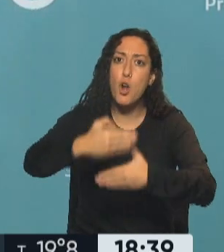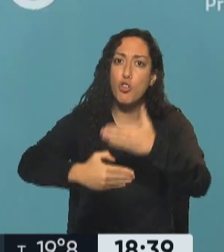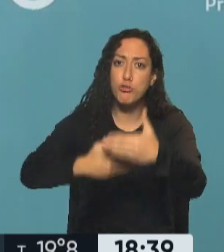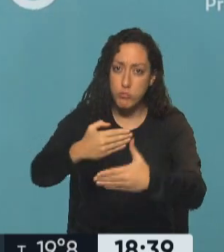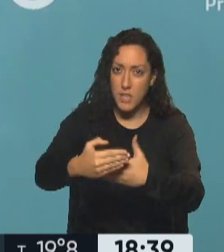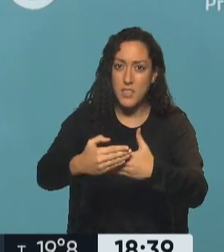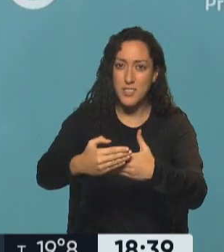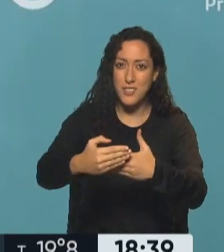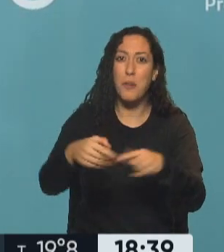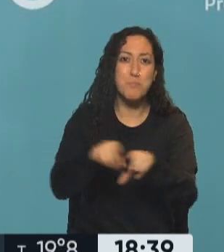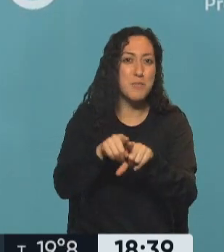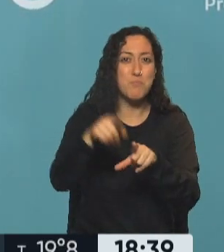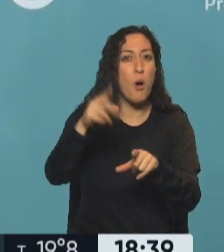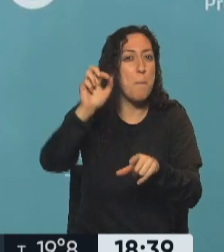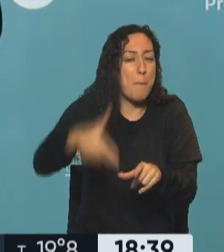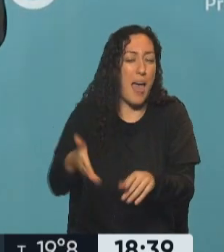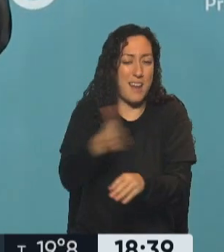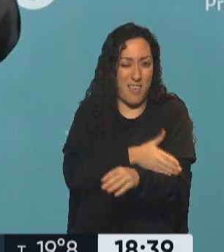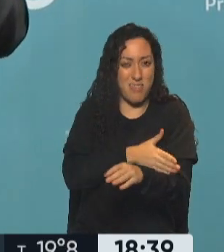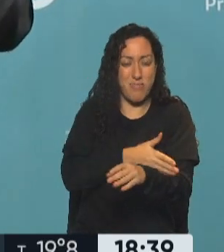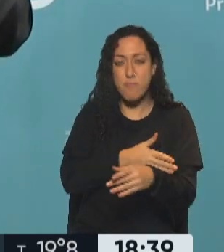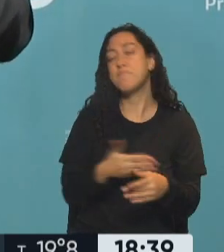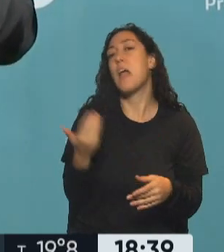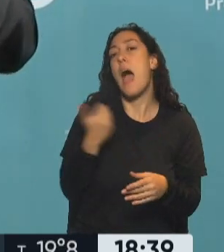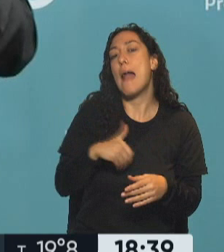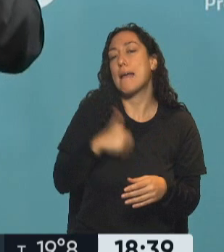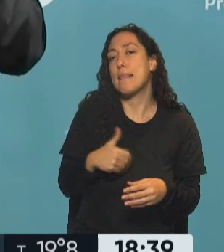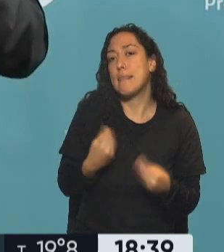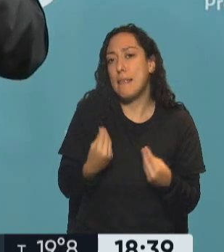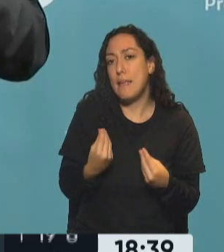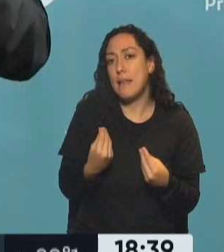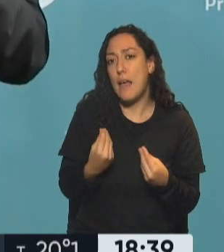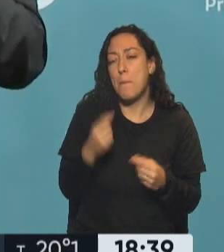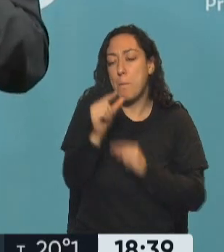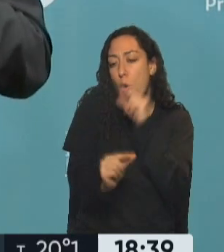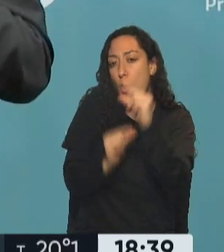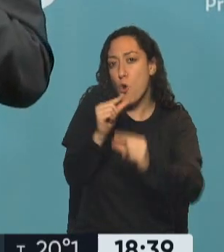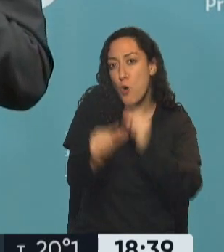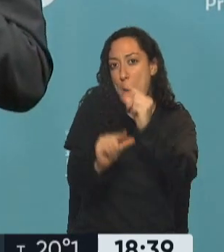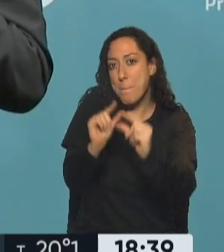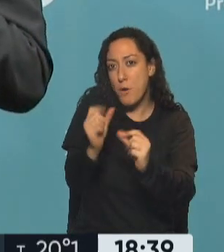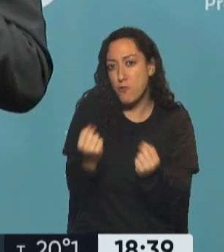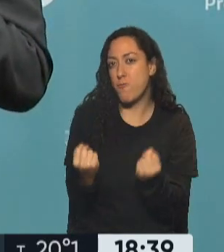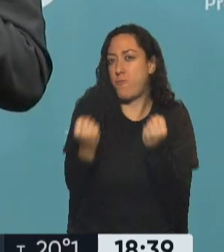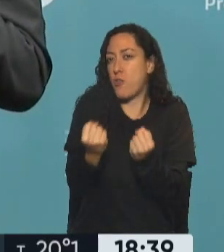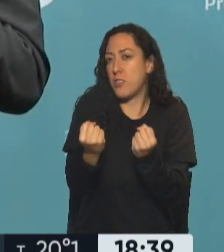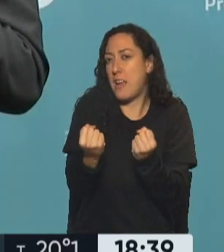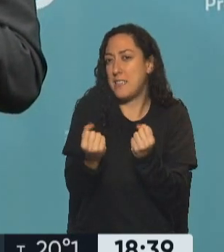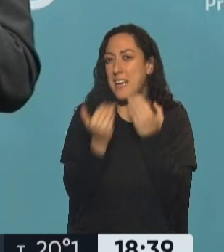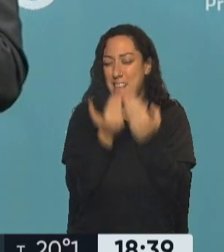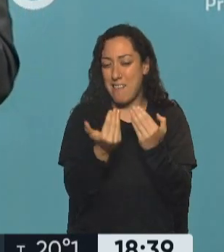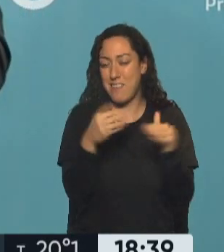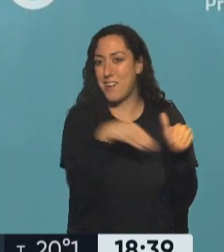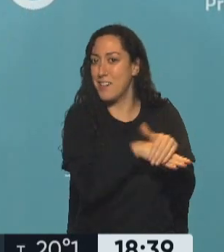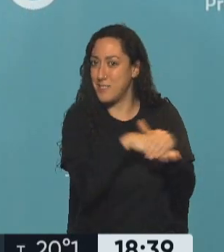cual proyectábamos, que es una senda en la cual la Argentina va fortaleciéndose a partir de la mayor acumulación de reservas. Tuvimos en el